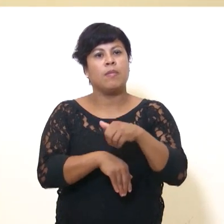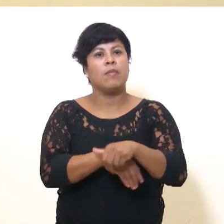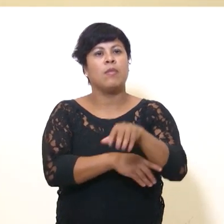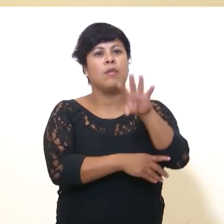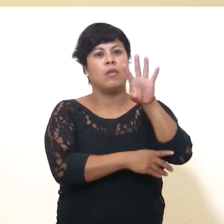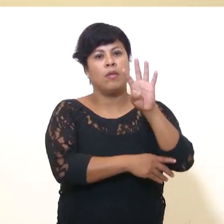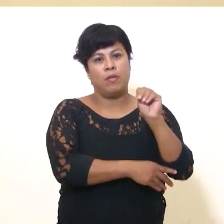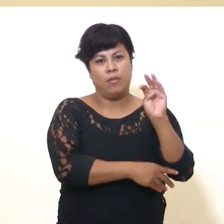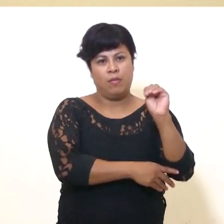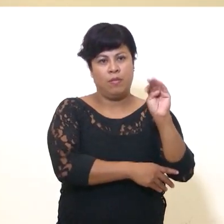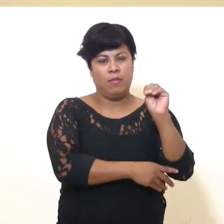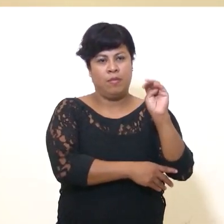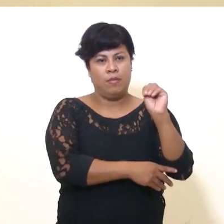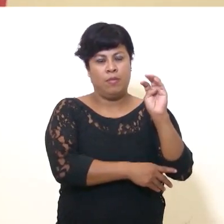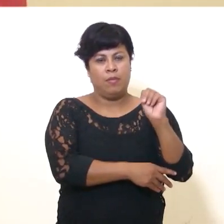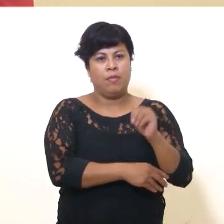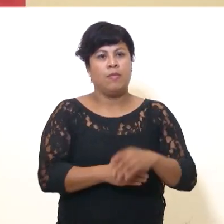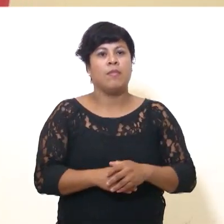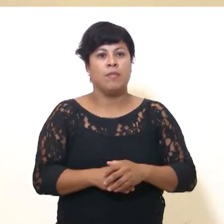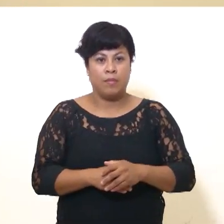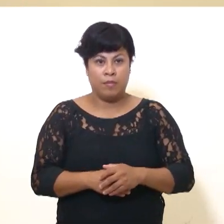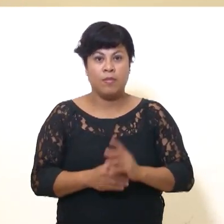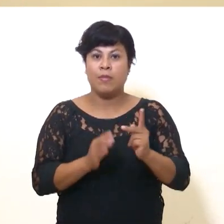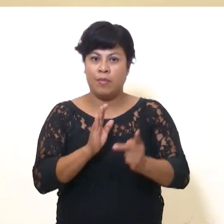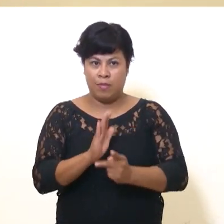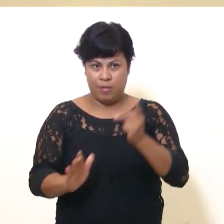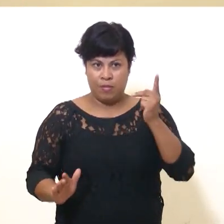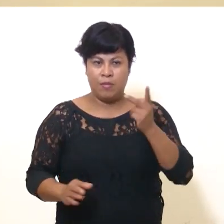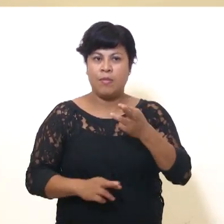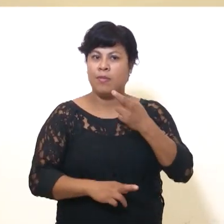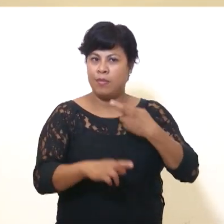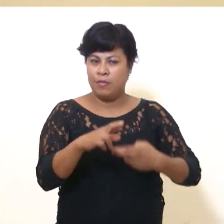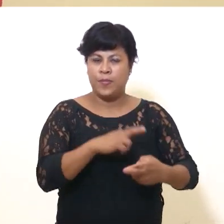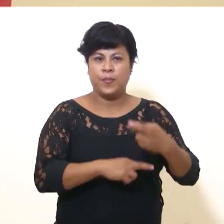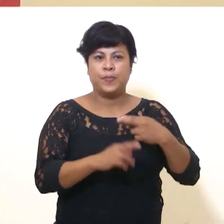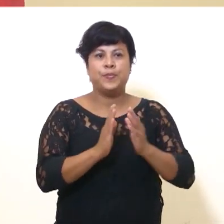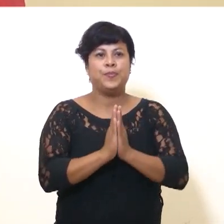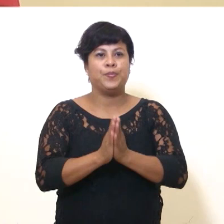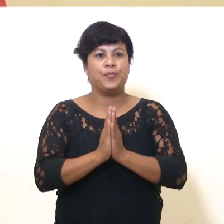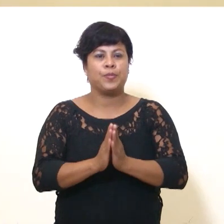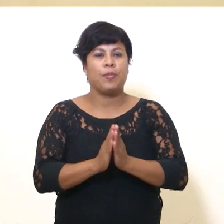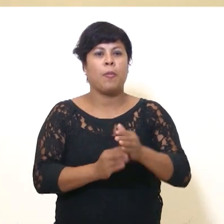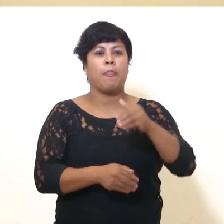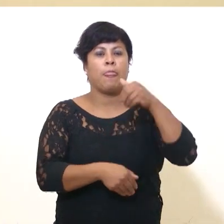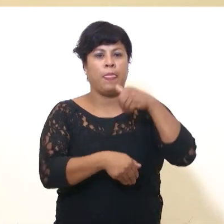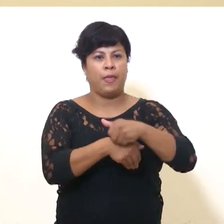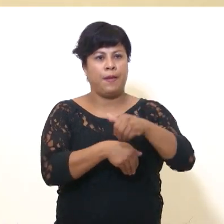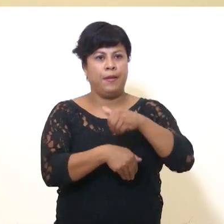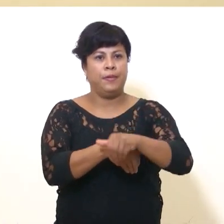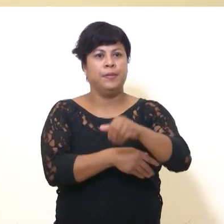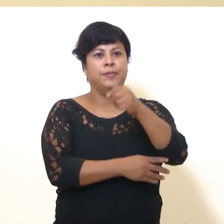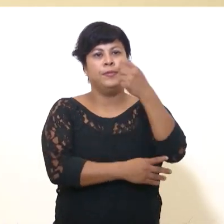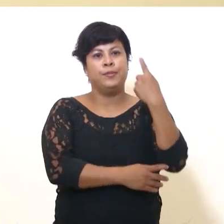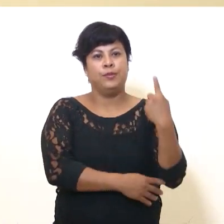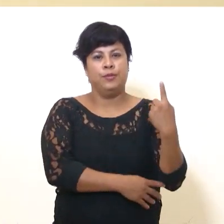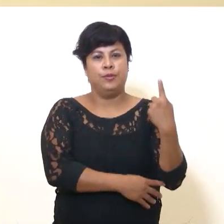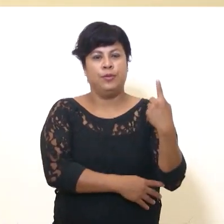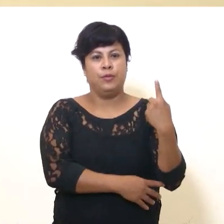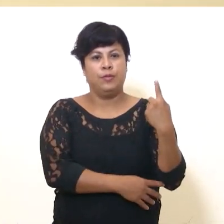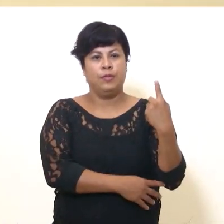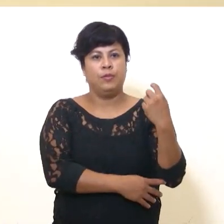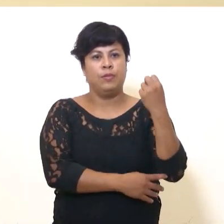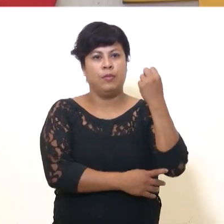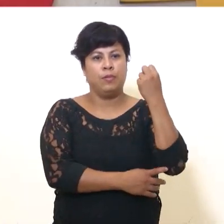8 y este es el número 9. Repites conmigo, por favor. Este es